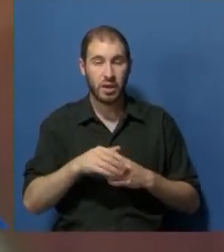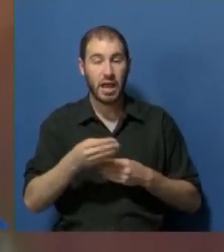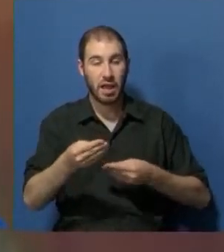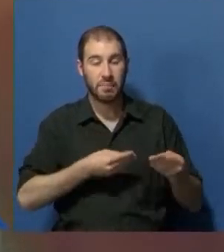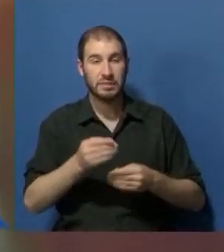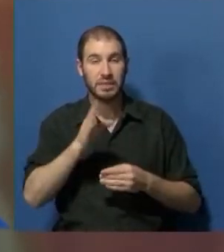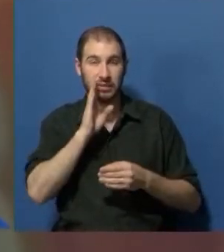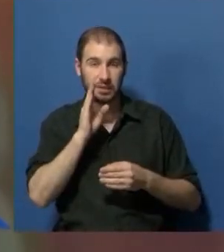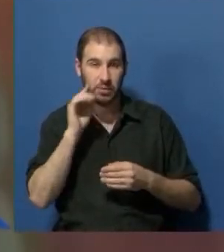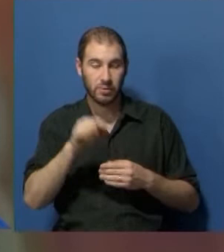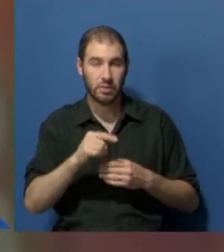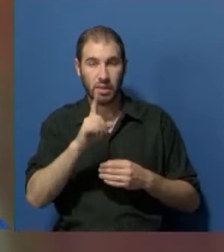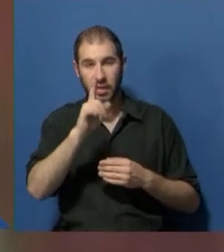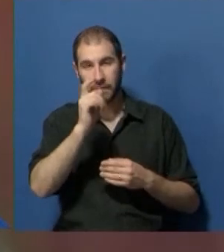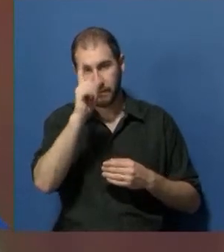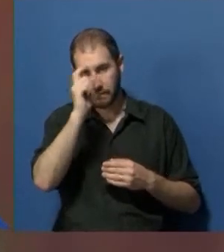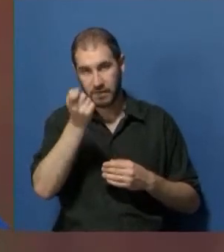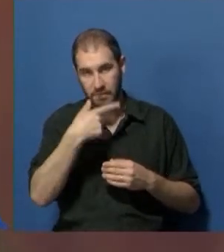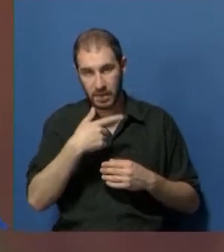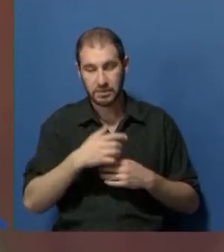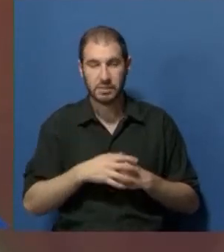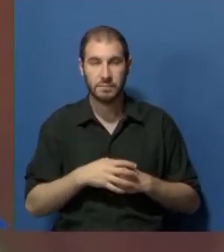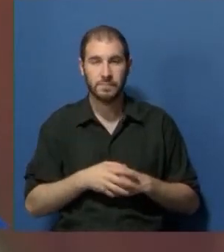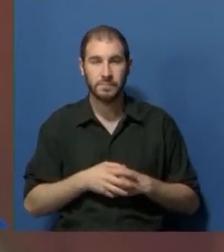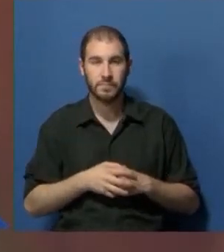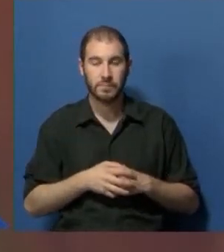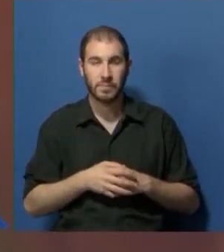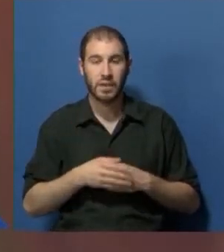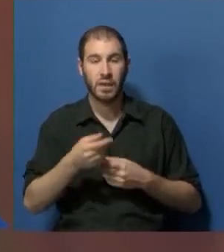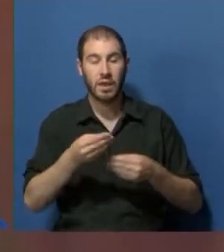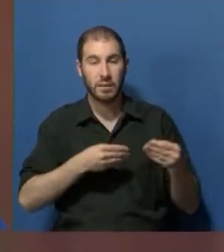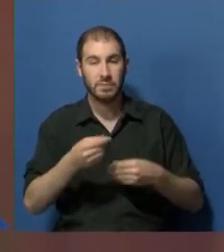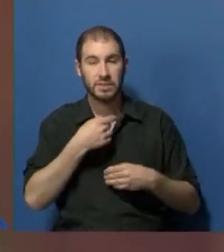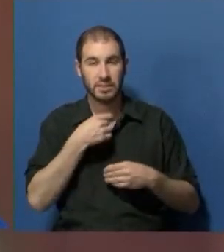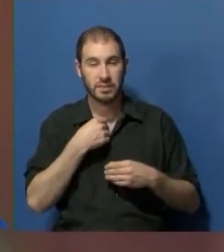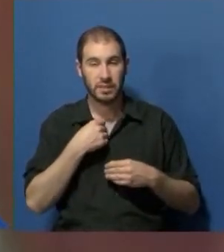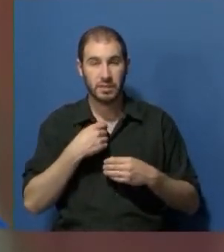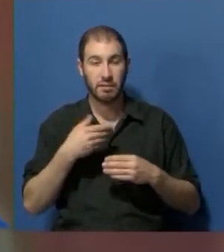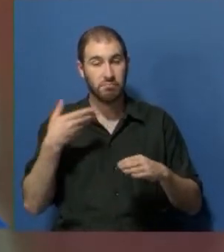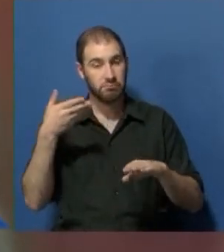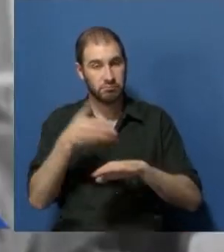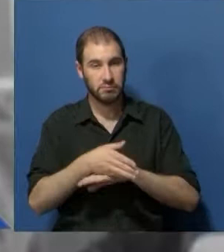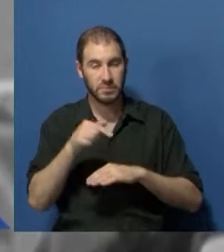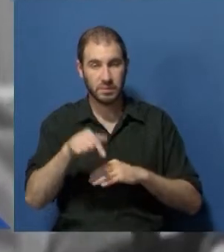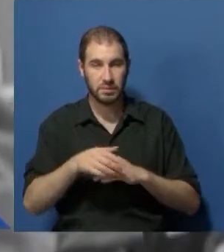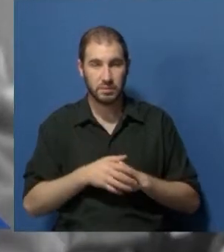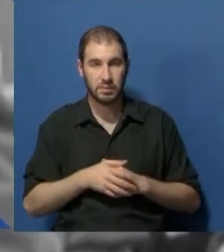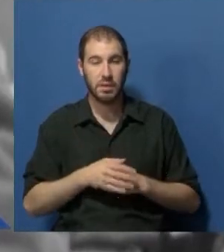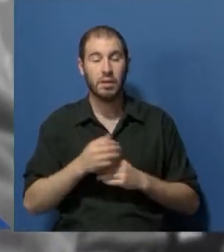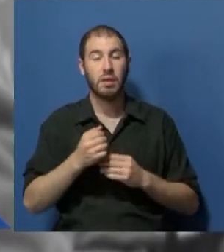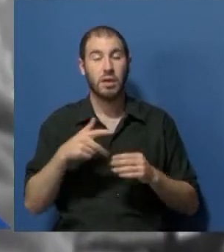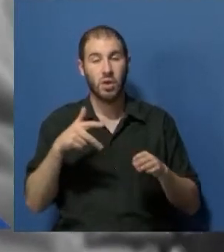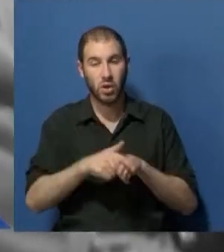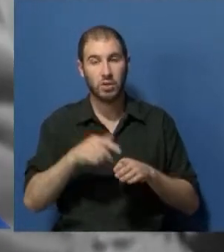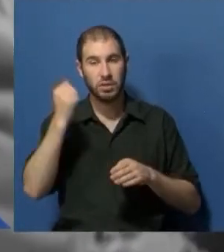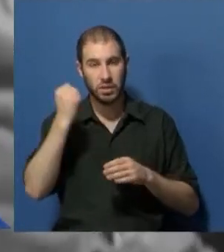empresas norteamericanas, farmacéuticas, o empresas que quieren, se han acercado, digamos, a pesar del bloqueo, a